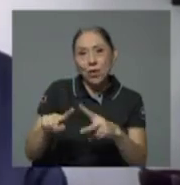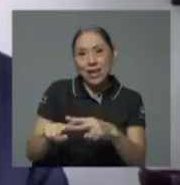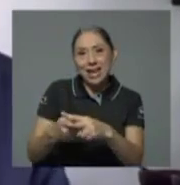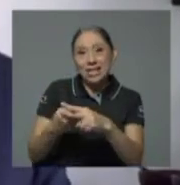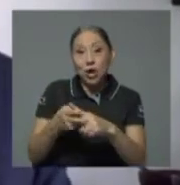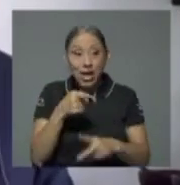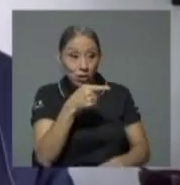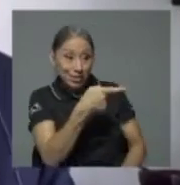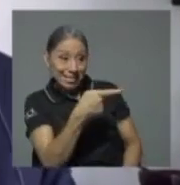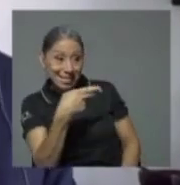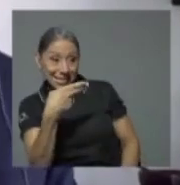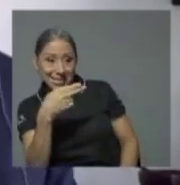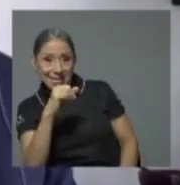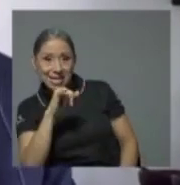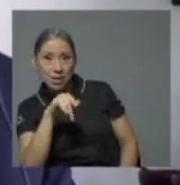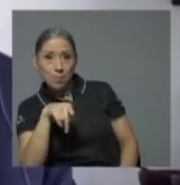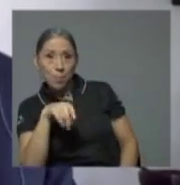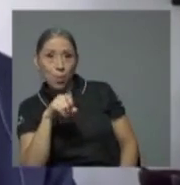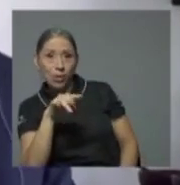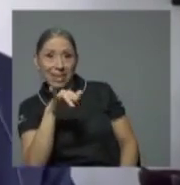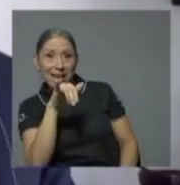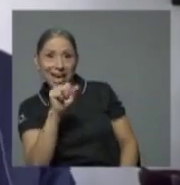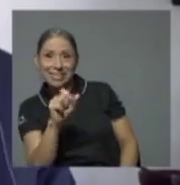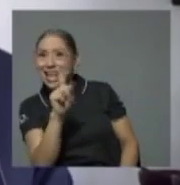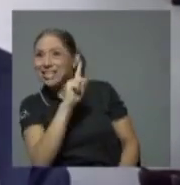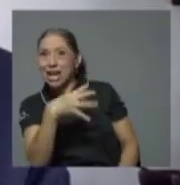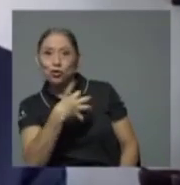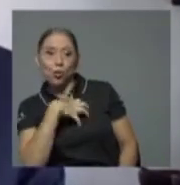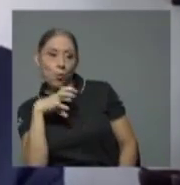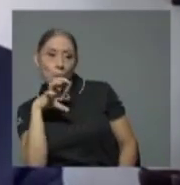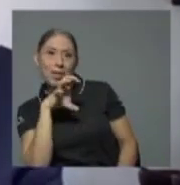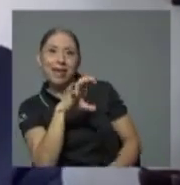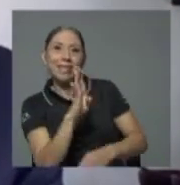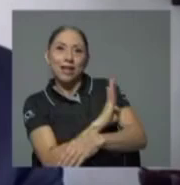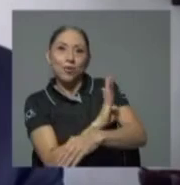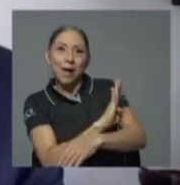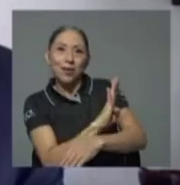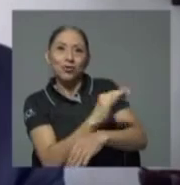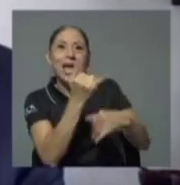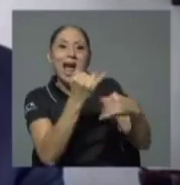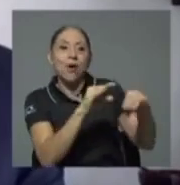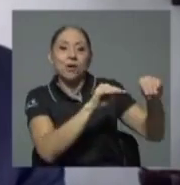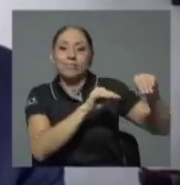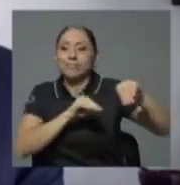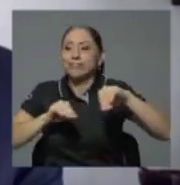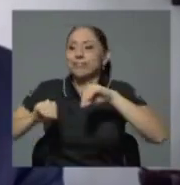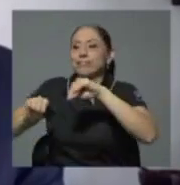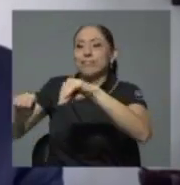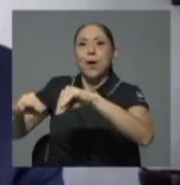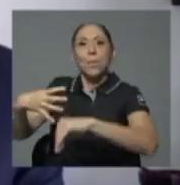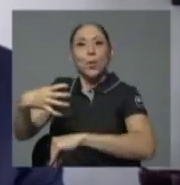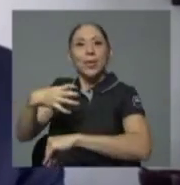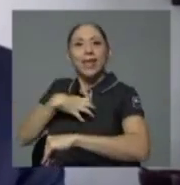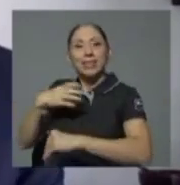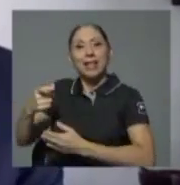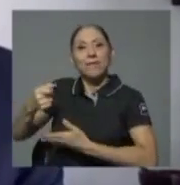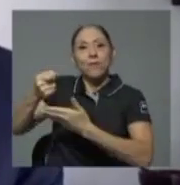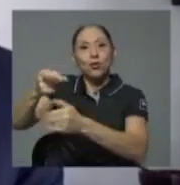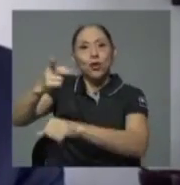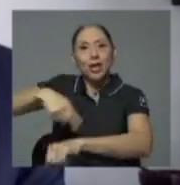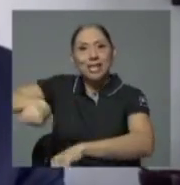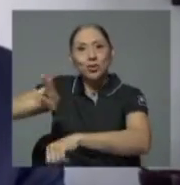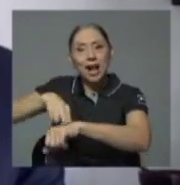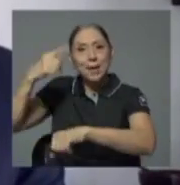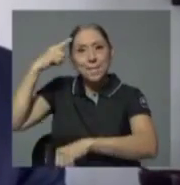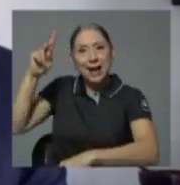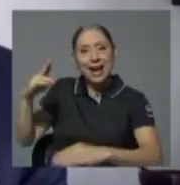no son propiedad de los intermediarios de los bancos, sino que ahora son propiedad del Fondo Nacional para la